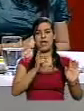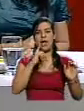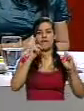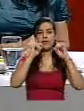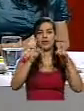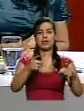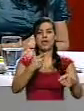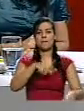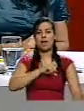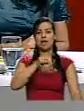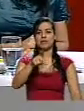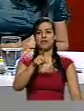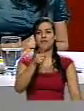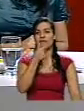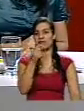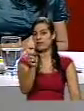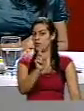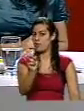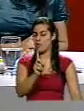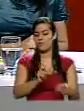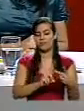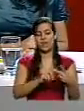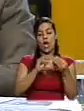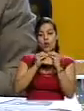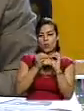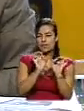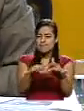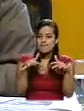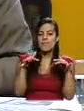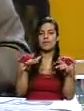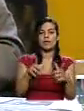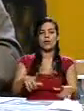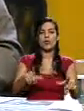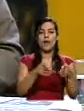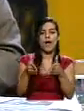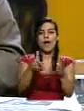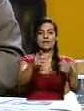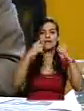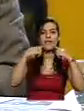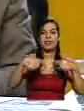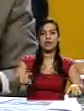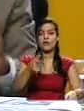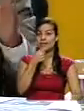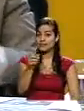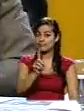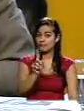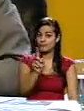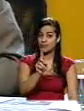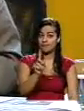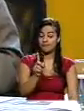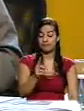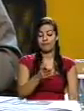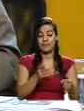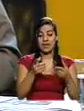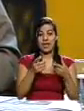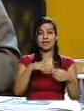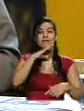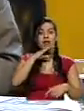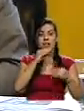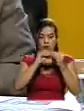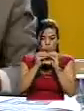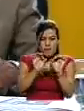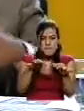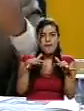el Boulevard de Katia. No es fácil rescatar el Boulevard del Cementerio. No es fácil rescatar Sabana